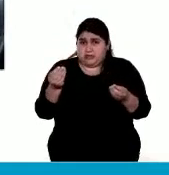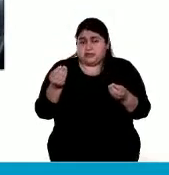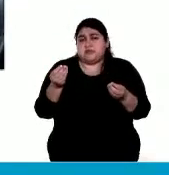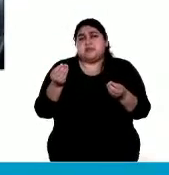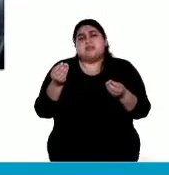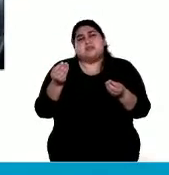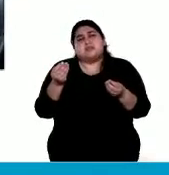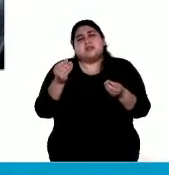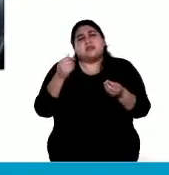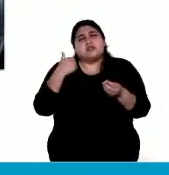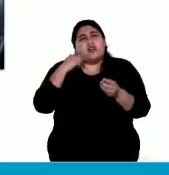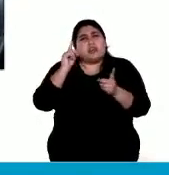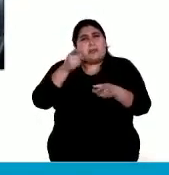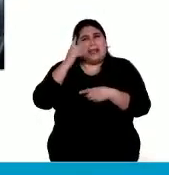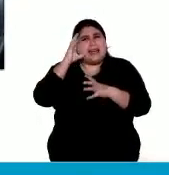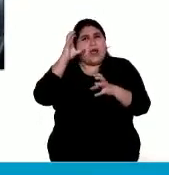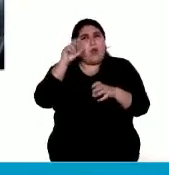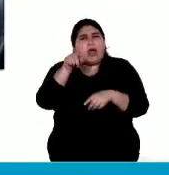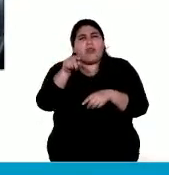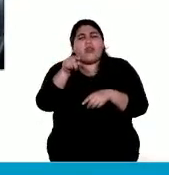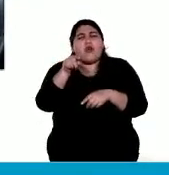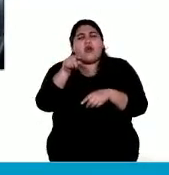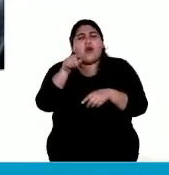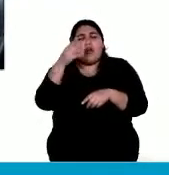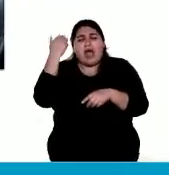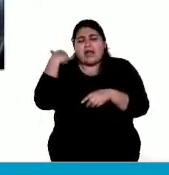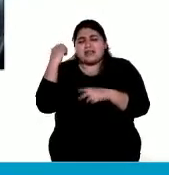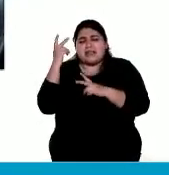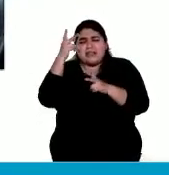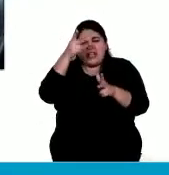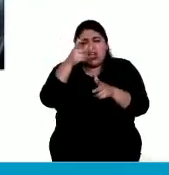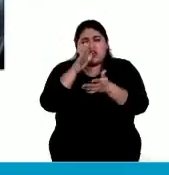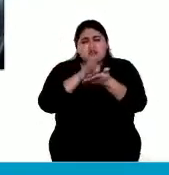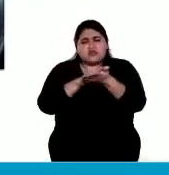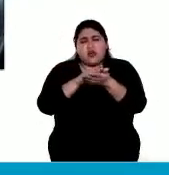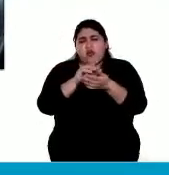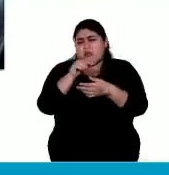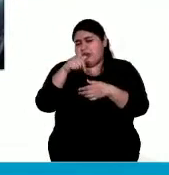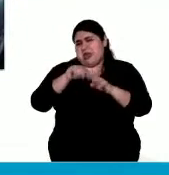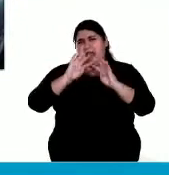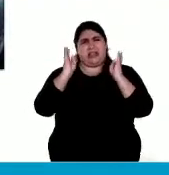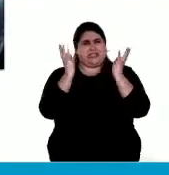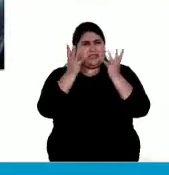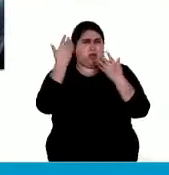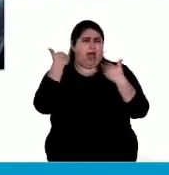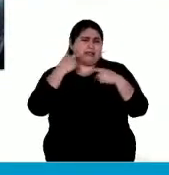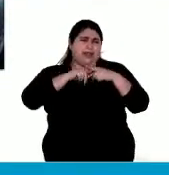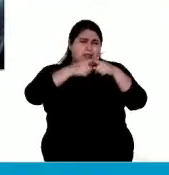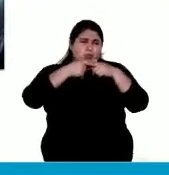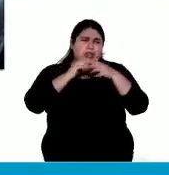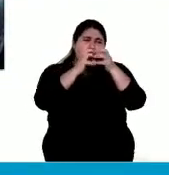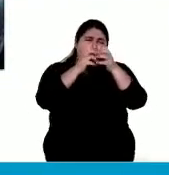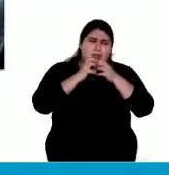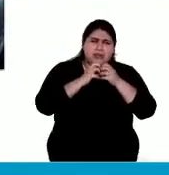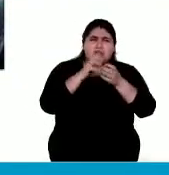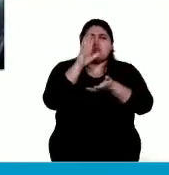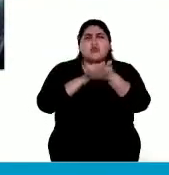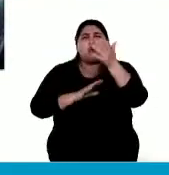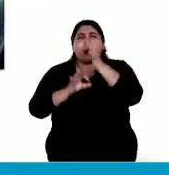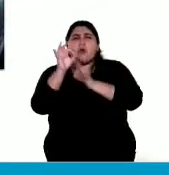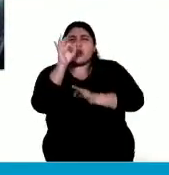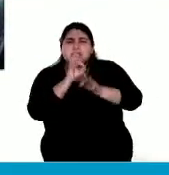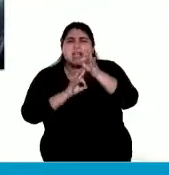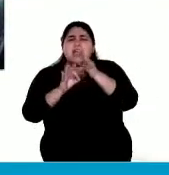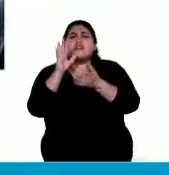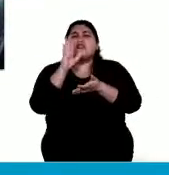y recuerdo lo que señalaba cuando hablaba en este recinto, que tratábamos y debatíamos y discutíamos el proyecto de